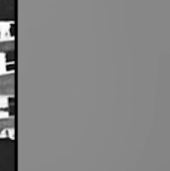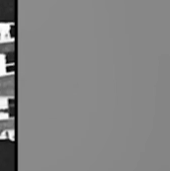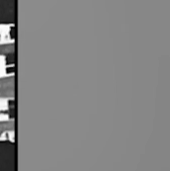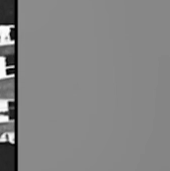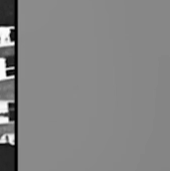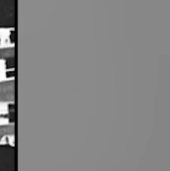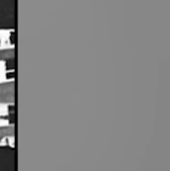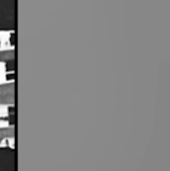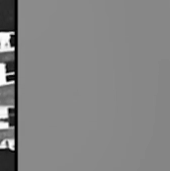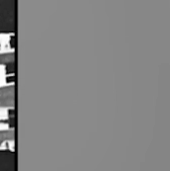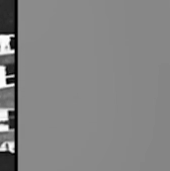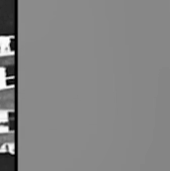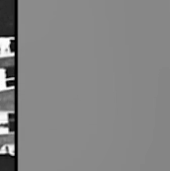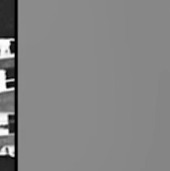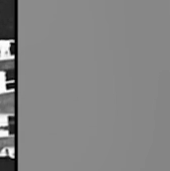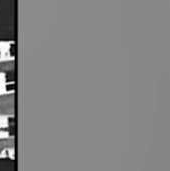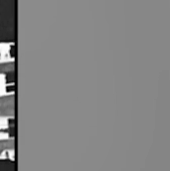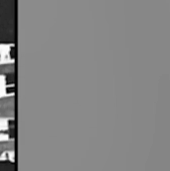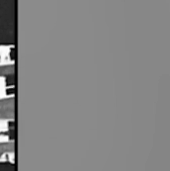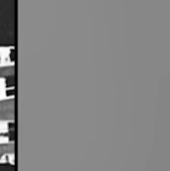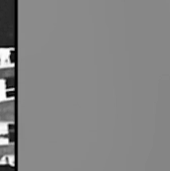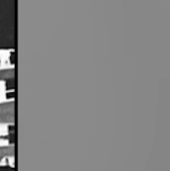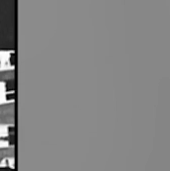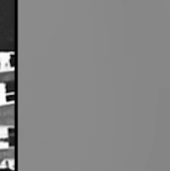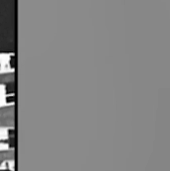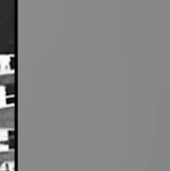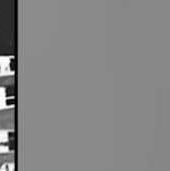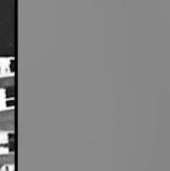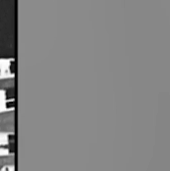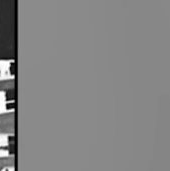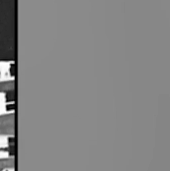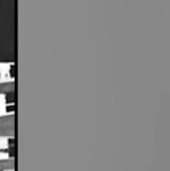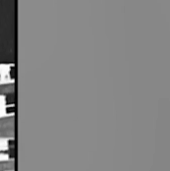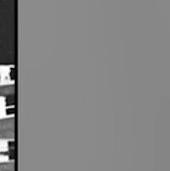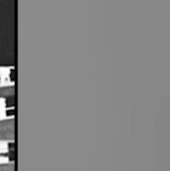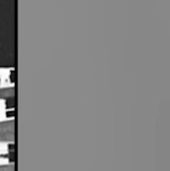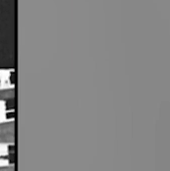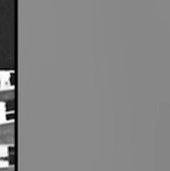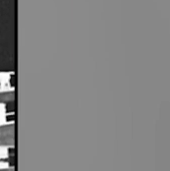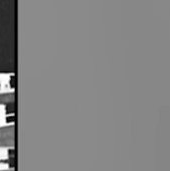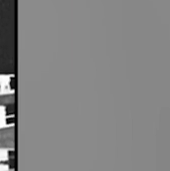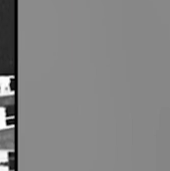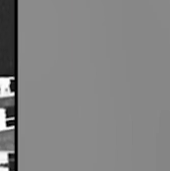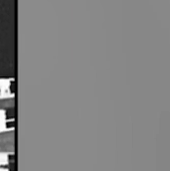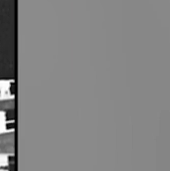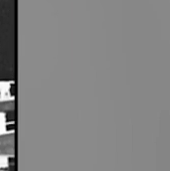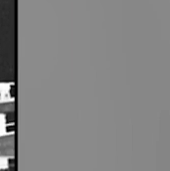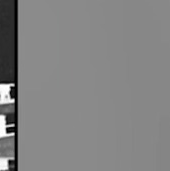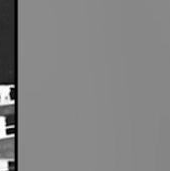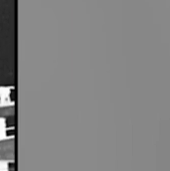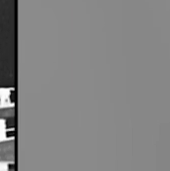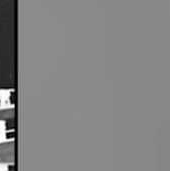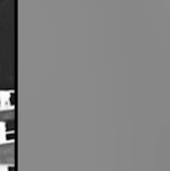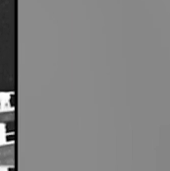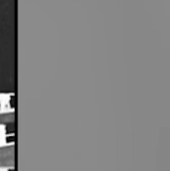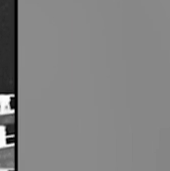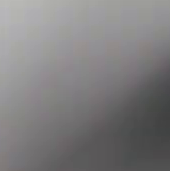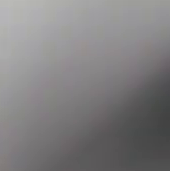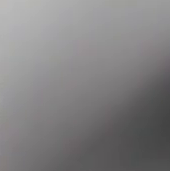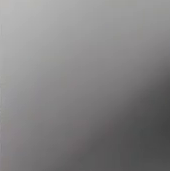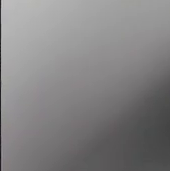supuesto se recuerda su interpretación del concierto de Aranjuez además de acercarse de manera constante al